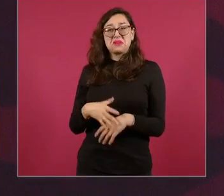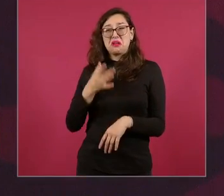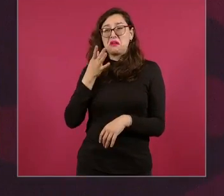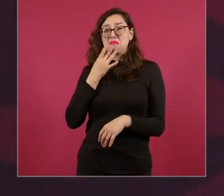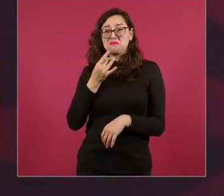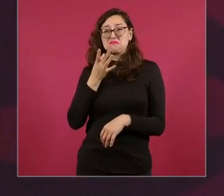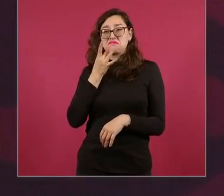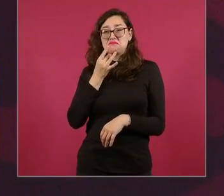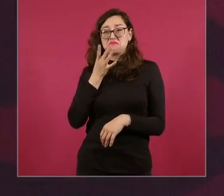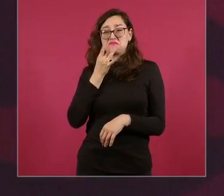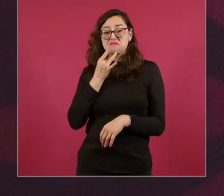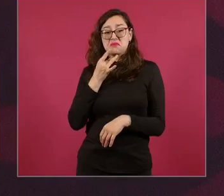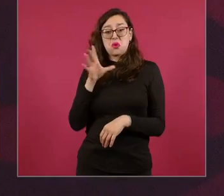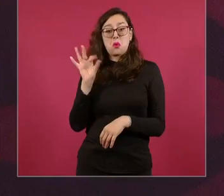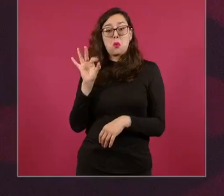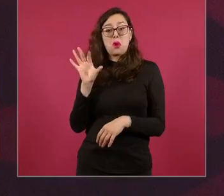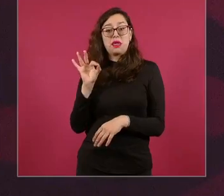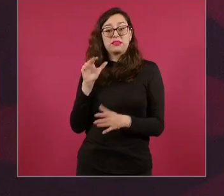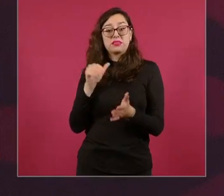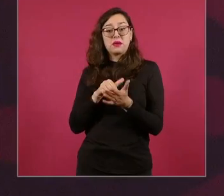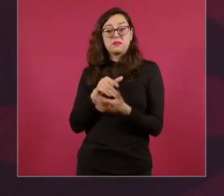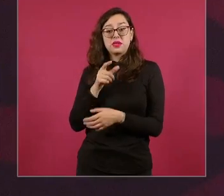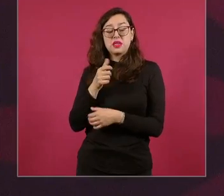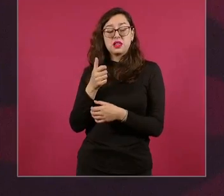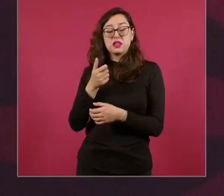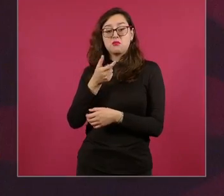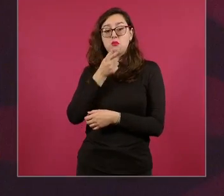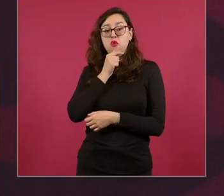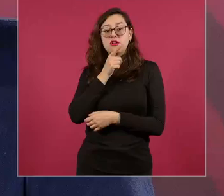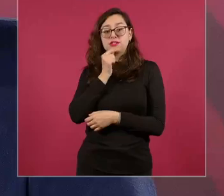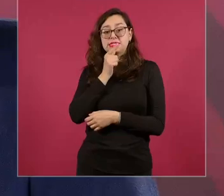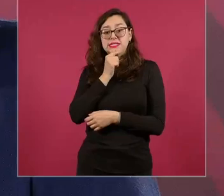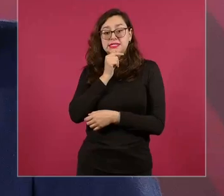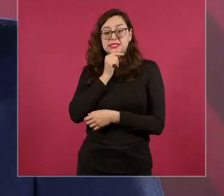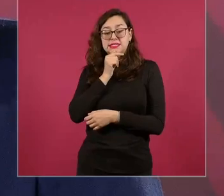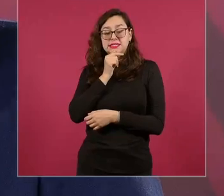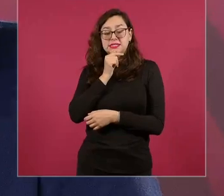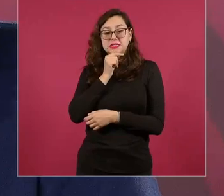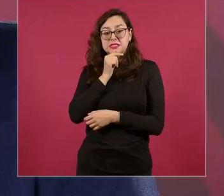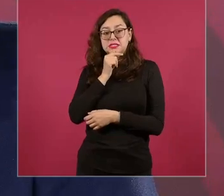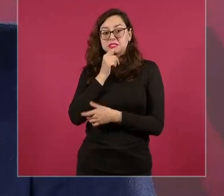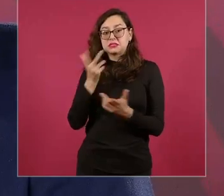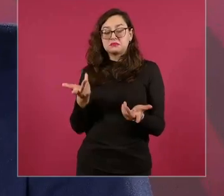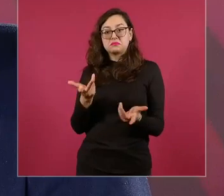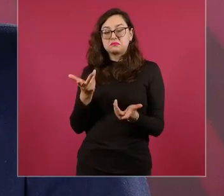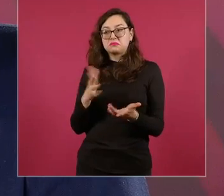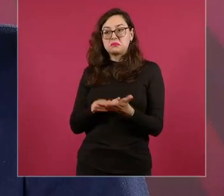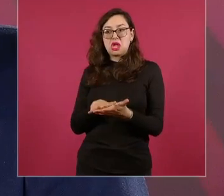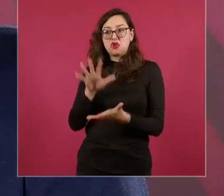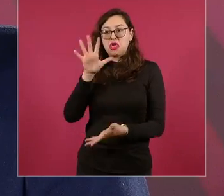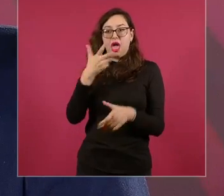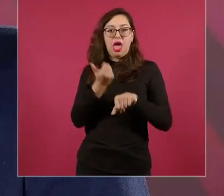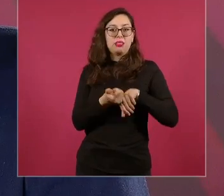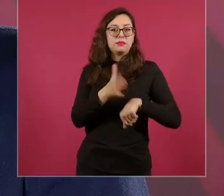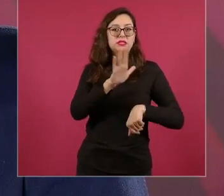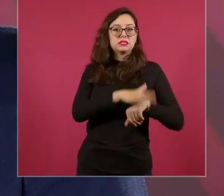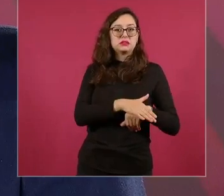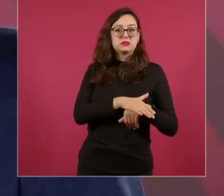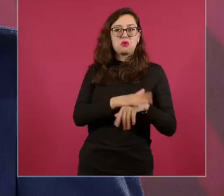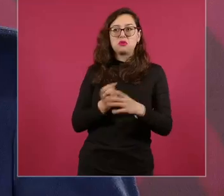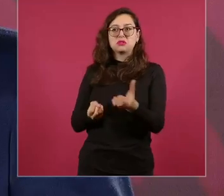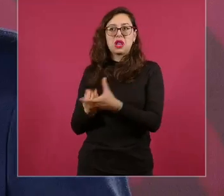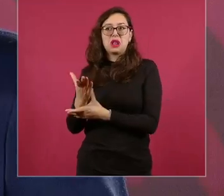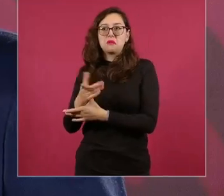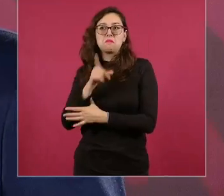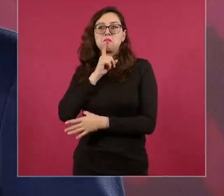fueron 40 mil elementos y no todos operativos la